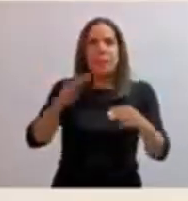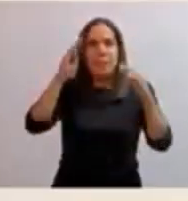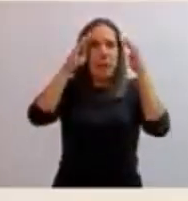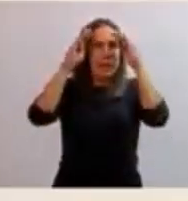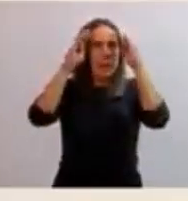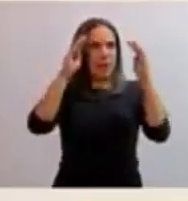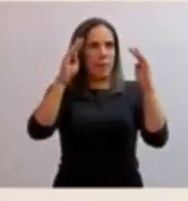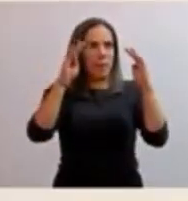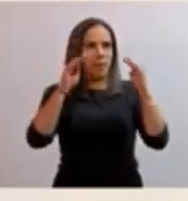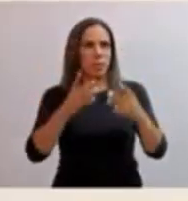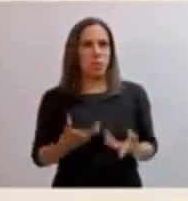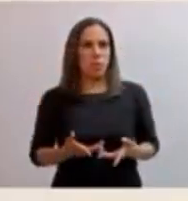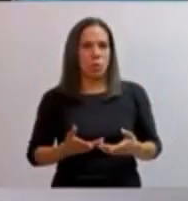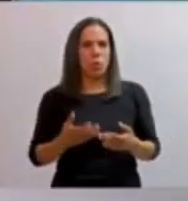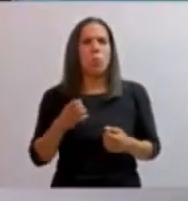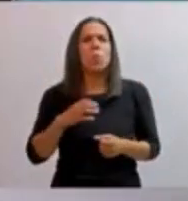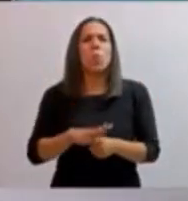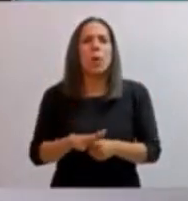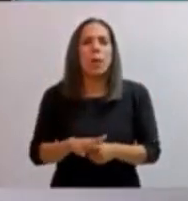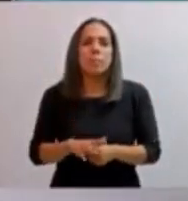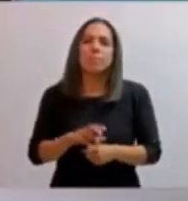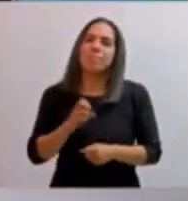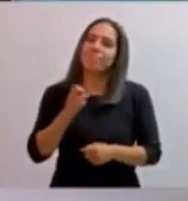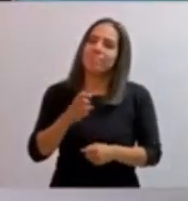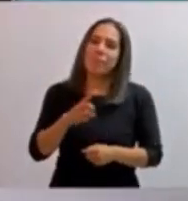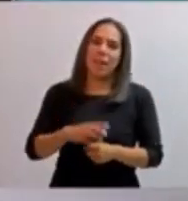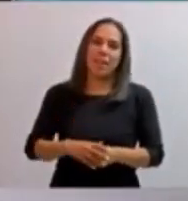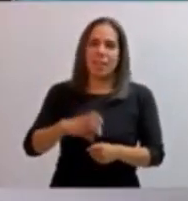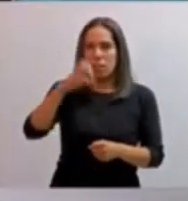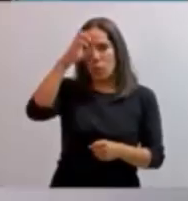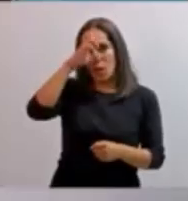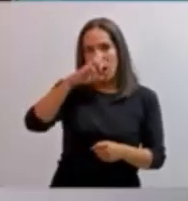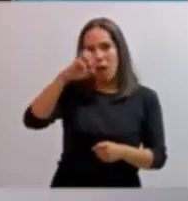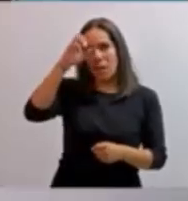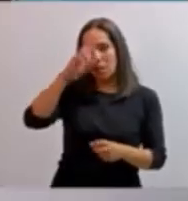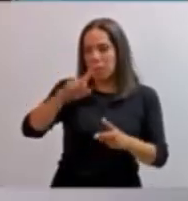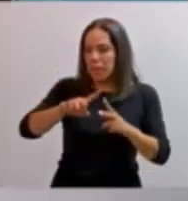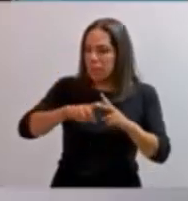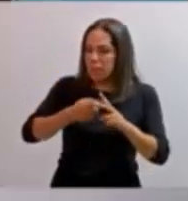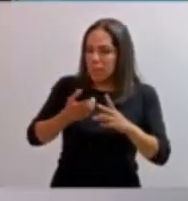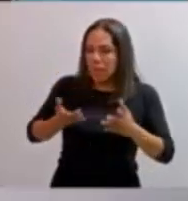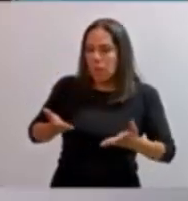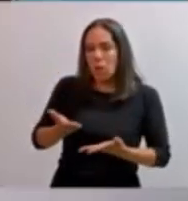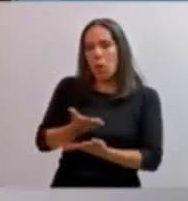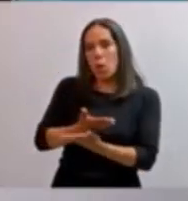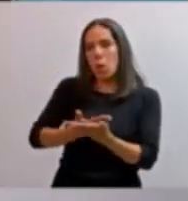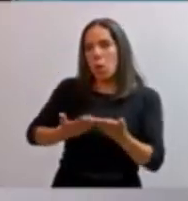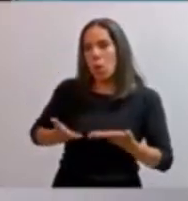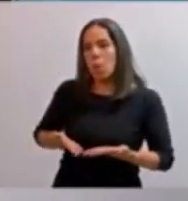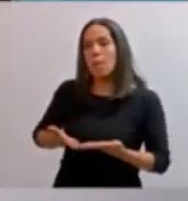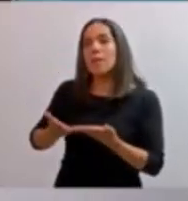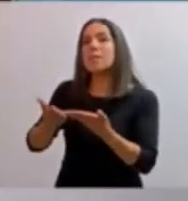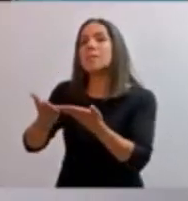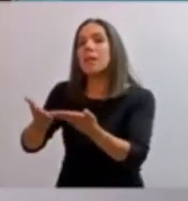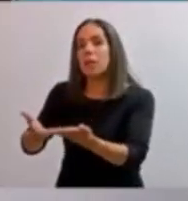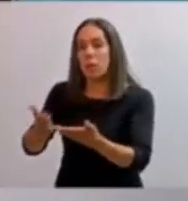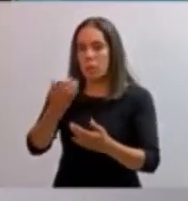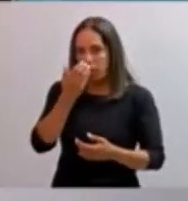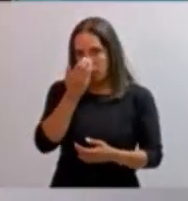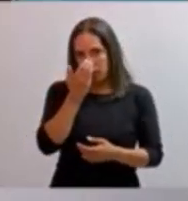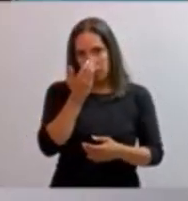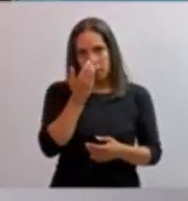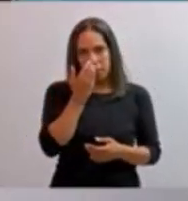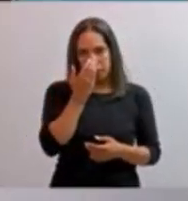se parte de la experiencia en la reflexión, que no es nada más un pensamiento así aleatorio ni una ocurrencia, es